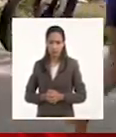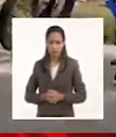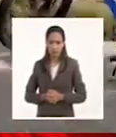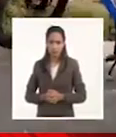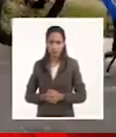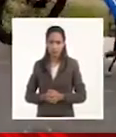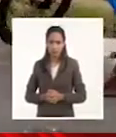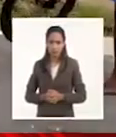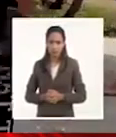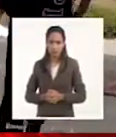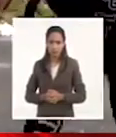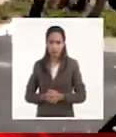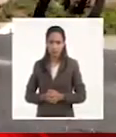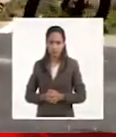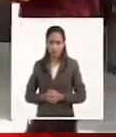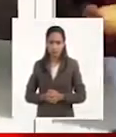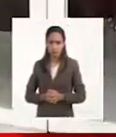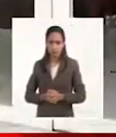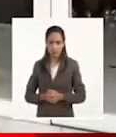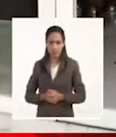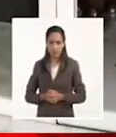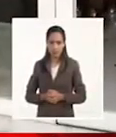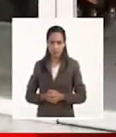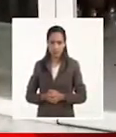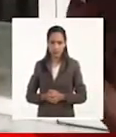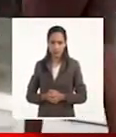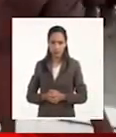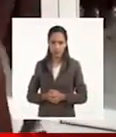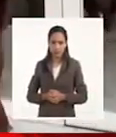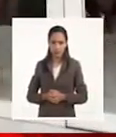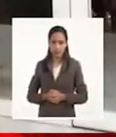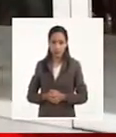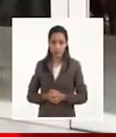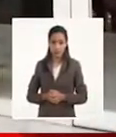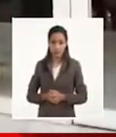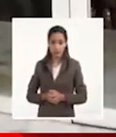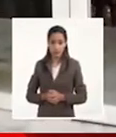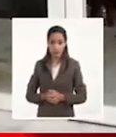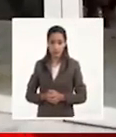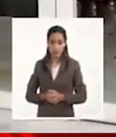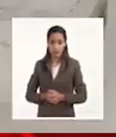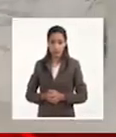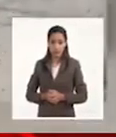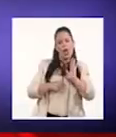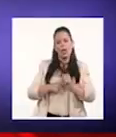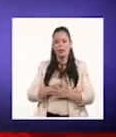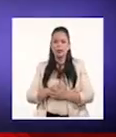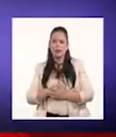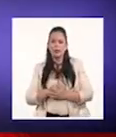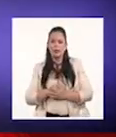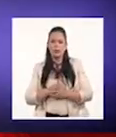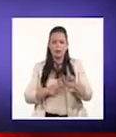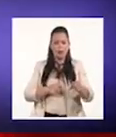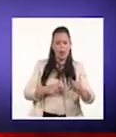sido debatido en el Parlamento Europeo. Ninguna de las cuentas a través de las cuales se incitó a la